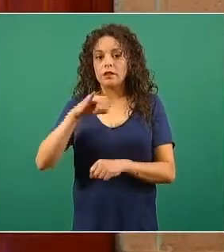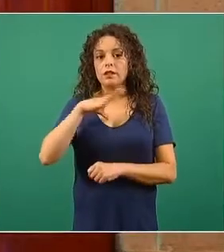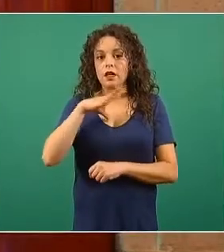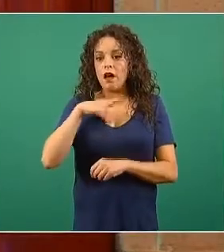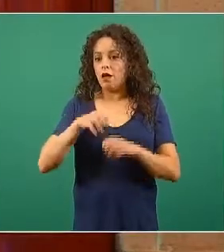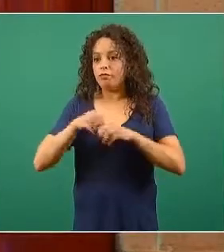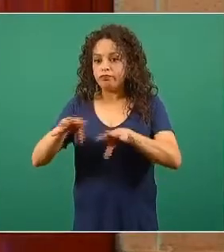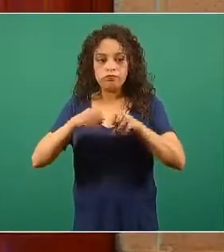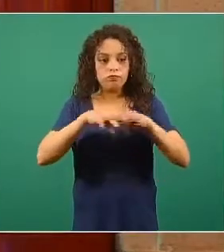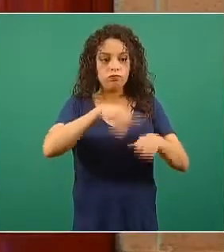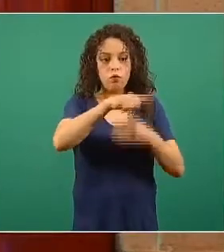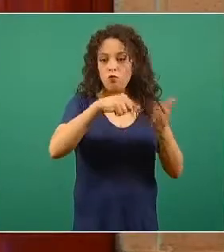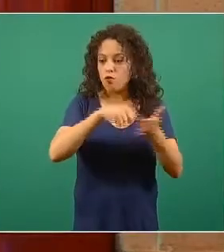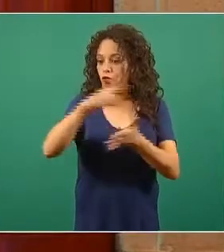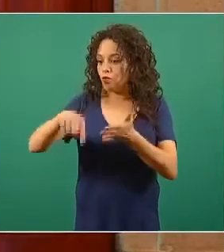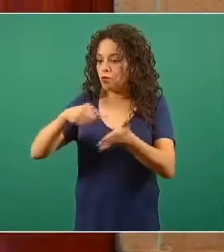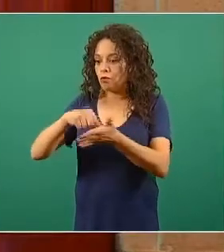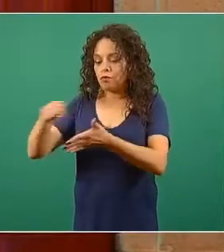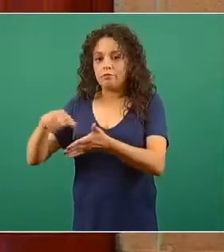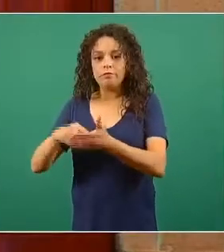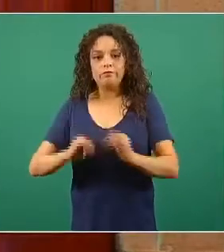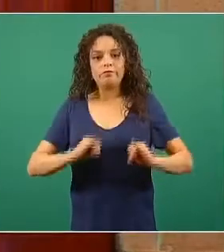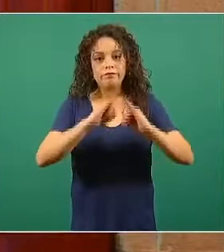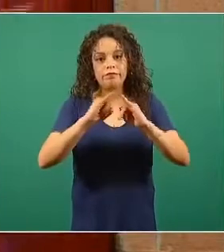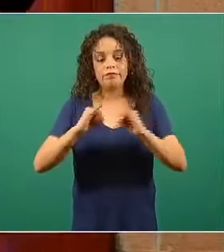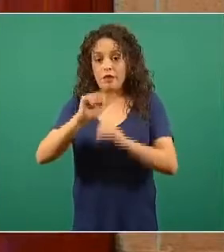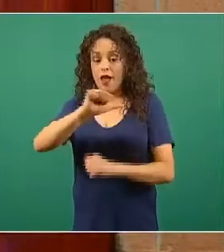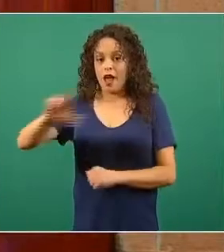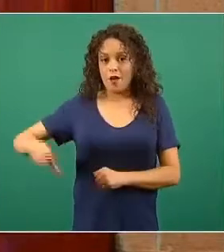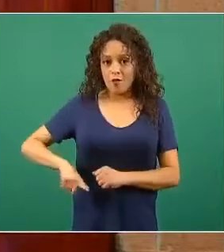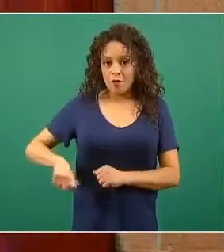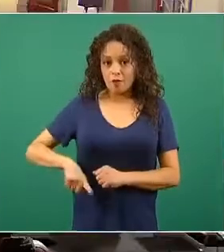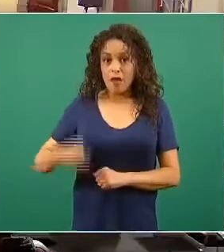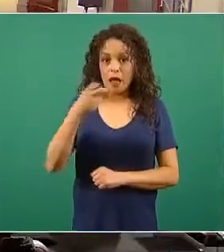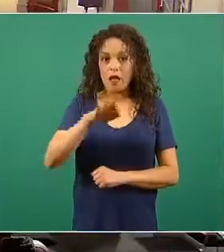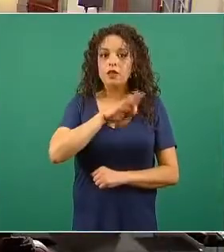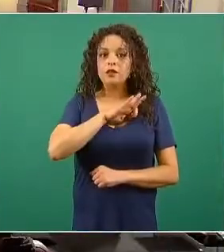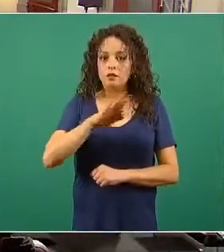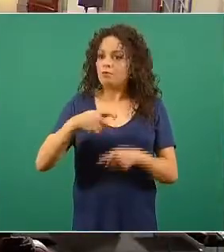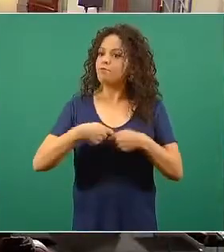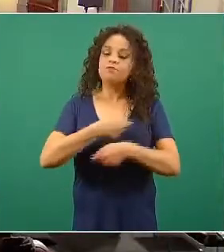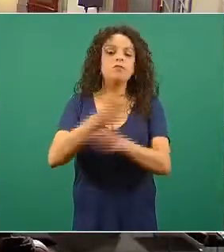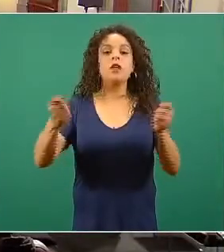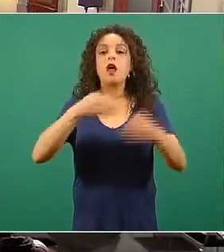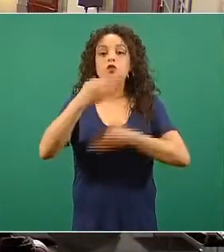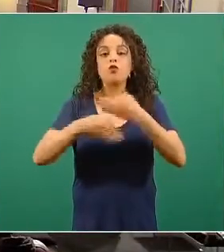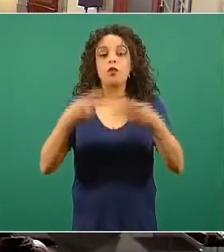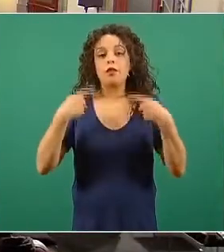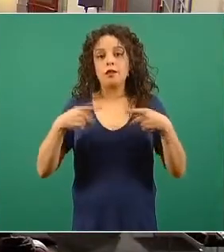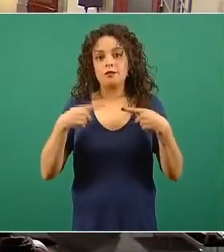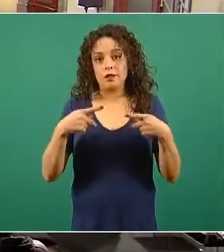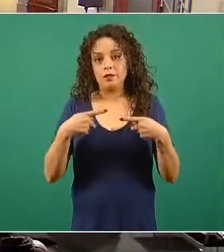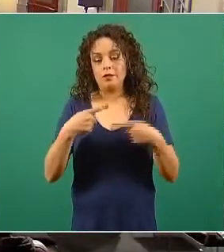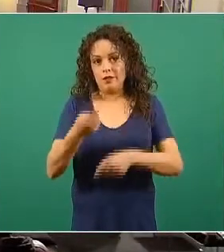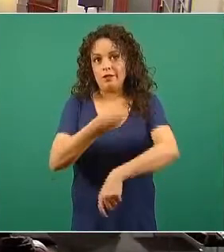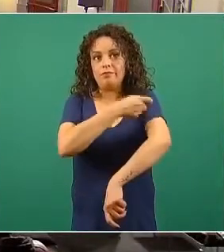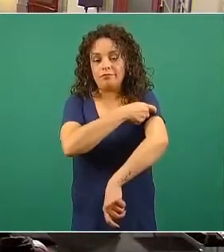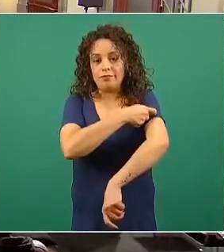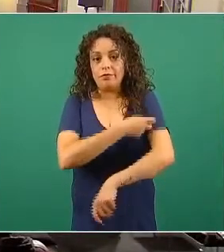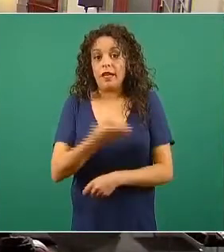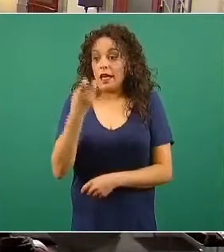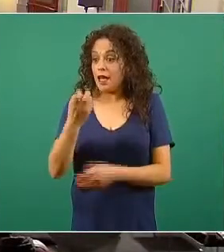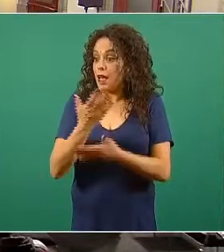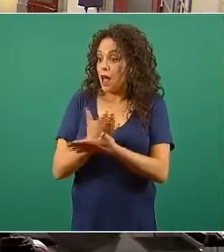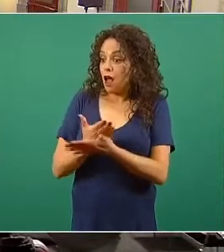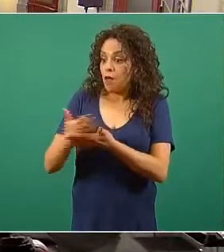distribuidas en diferentes dependencias del gobierno para poder llegar a todas estas localidades. Y si a eso le sumamos